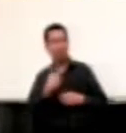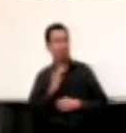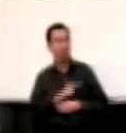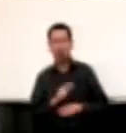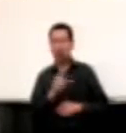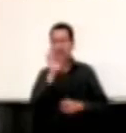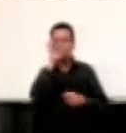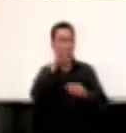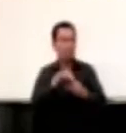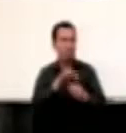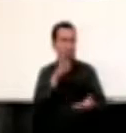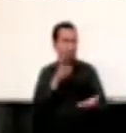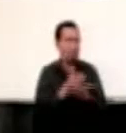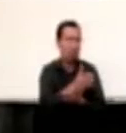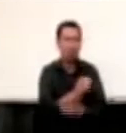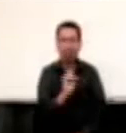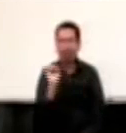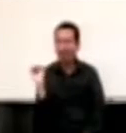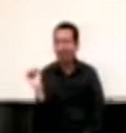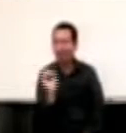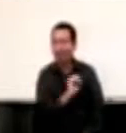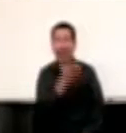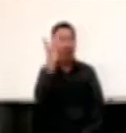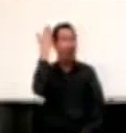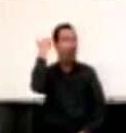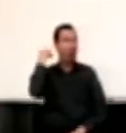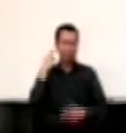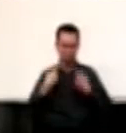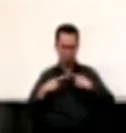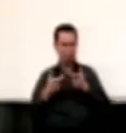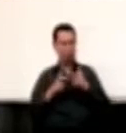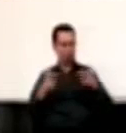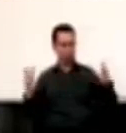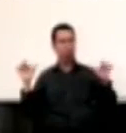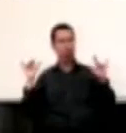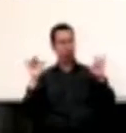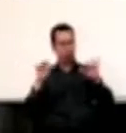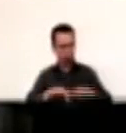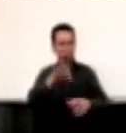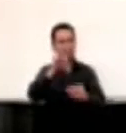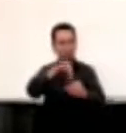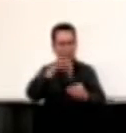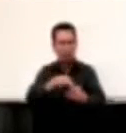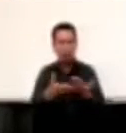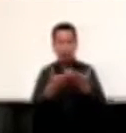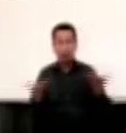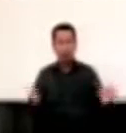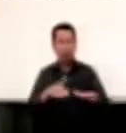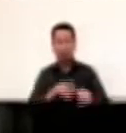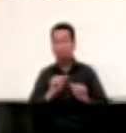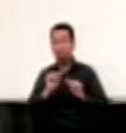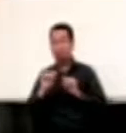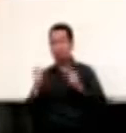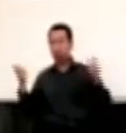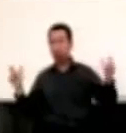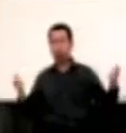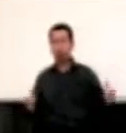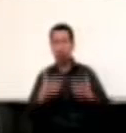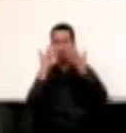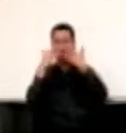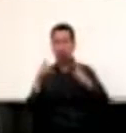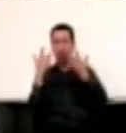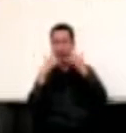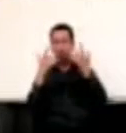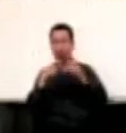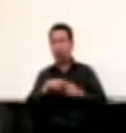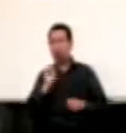Latinobarómetro. Nunca habíamos sido tan indiferentes en México a la democracia. Se le atribuye a la confianza, pues, y retomo, ¿qué tenemos que hacer